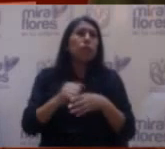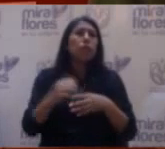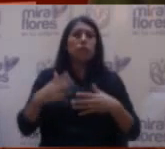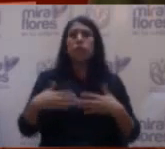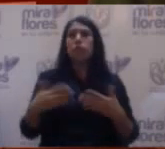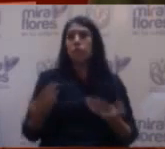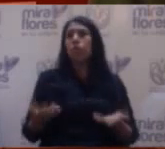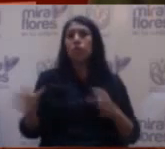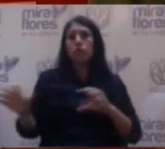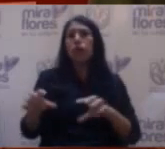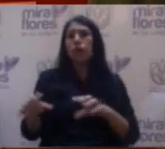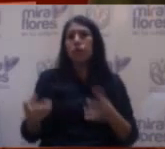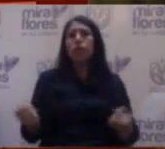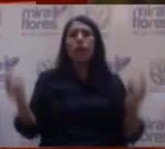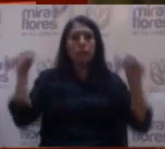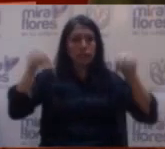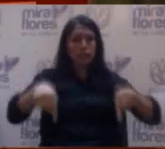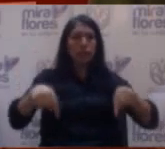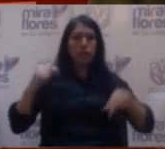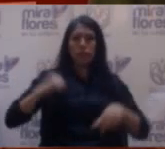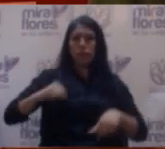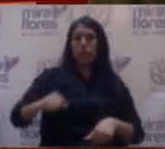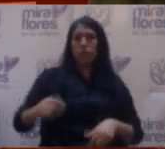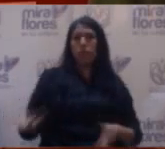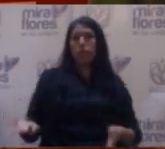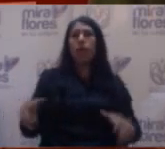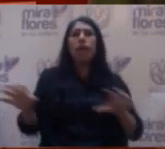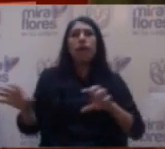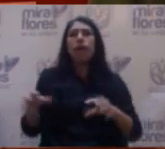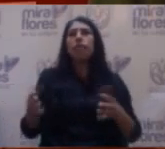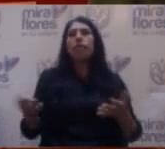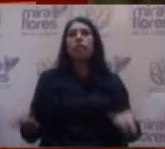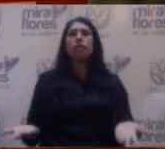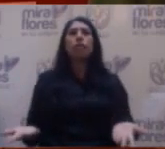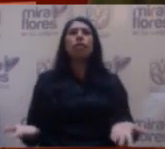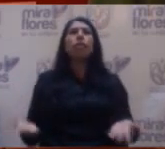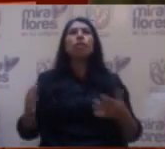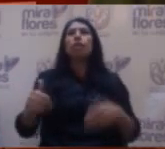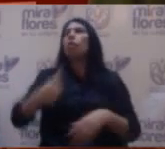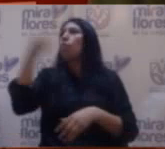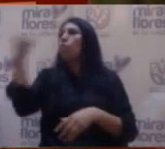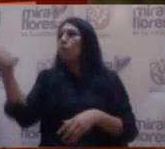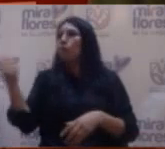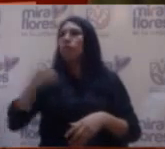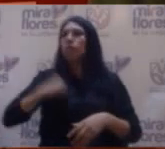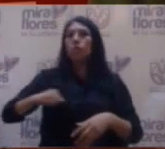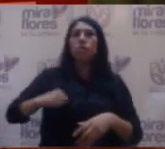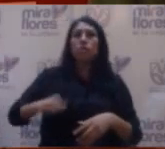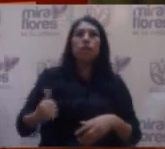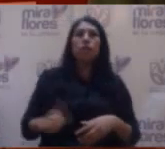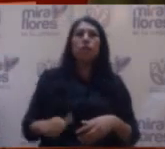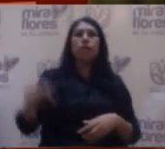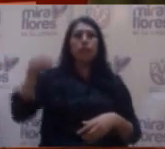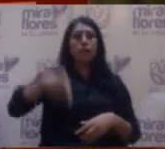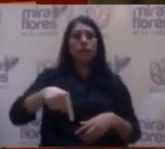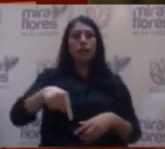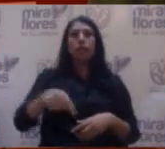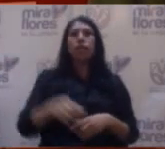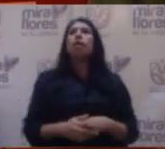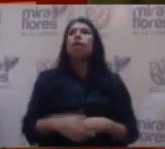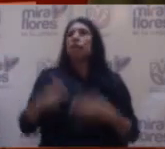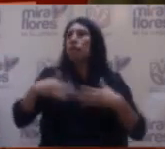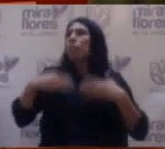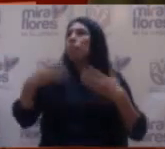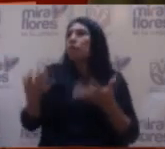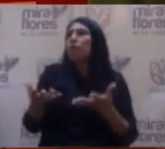en el municipio, hacen que otras municipalidades a nivel nacional quieran